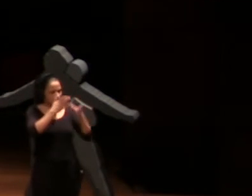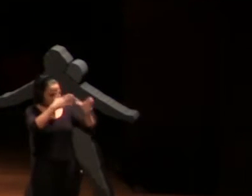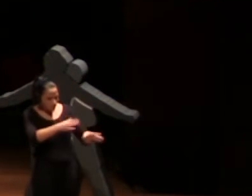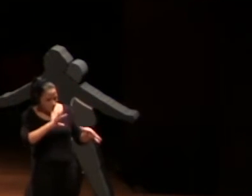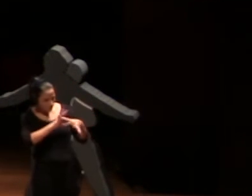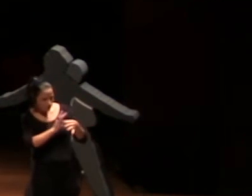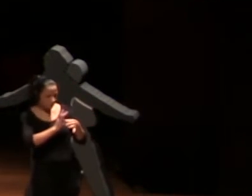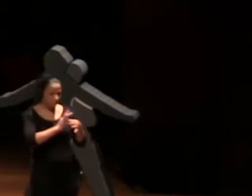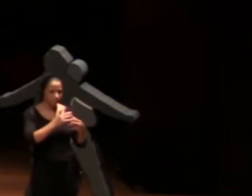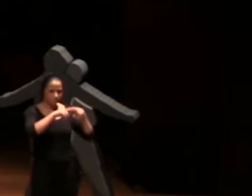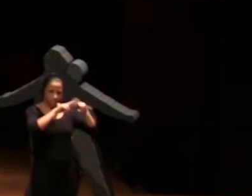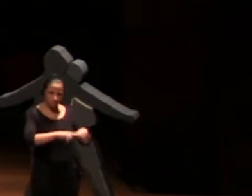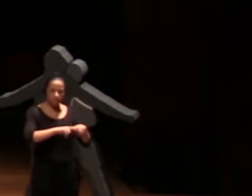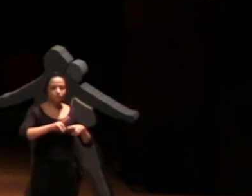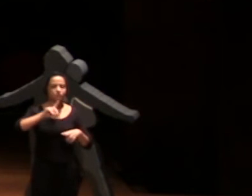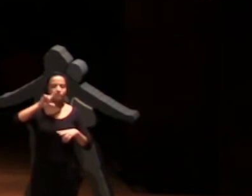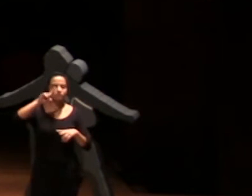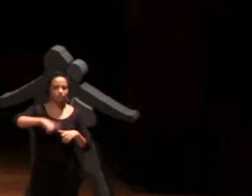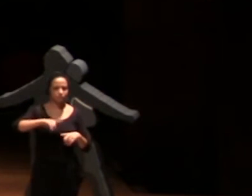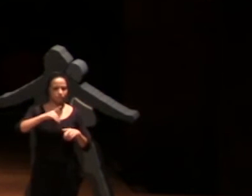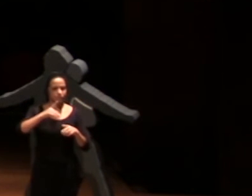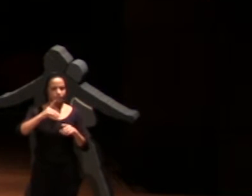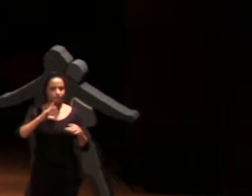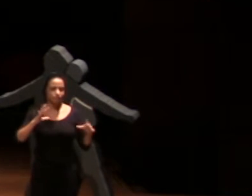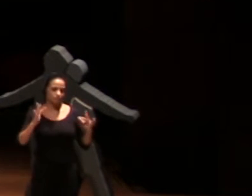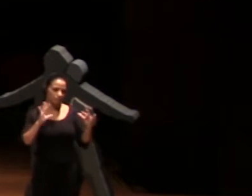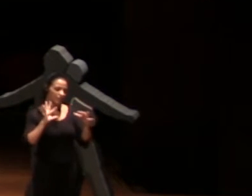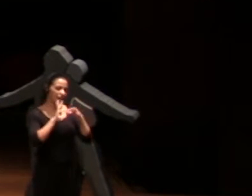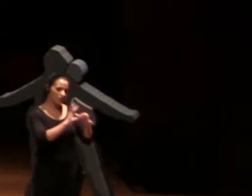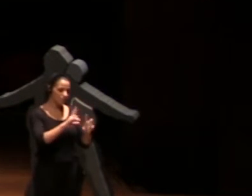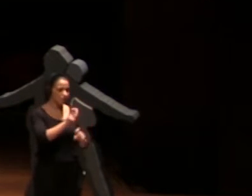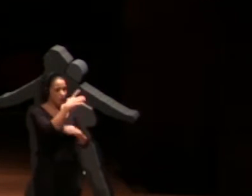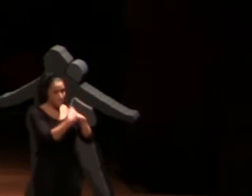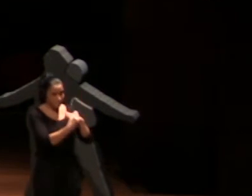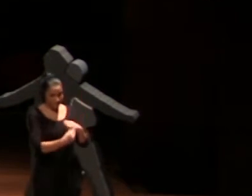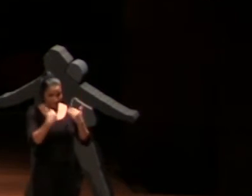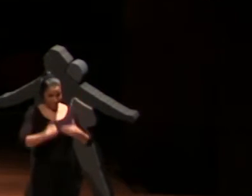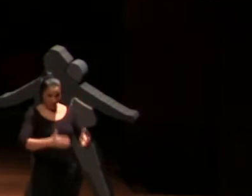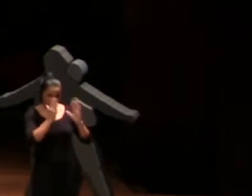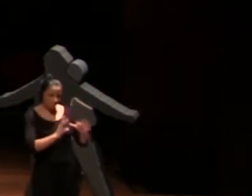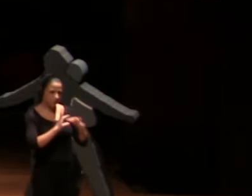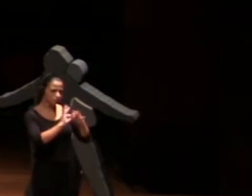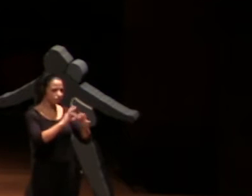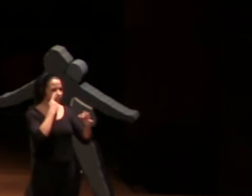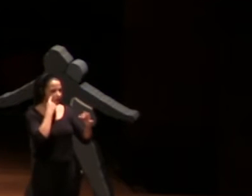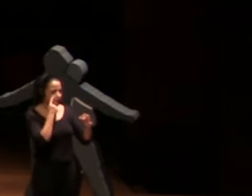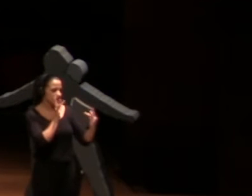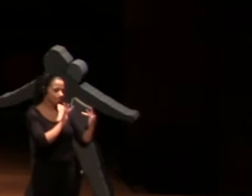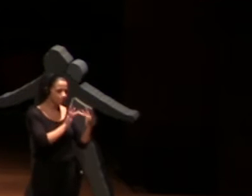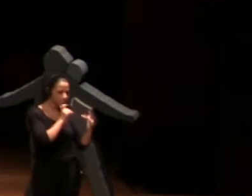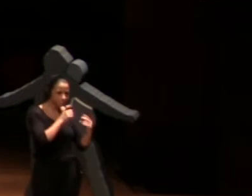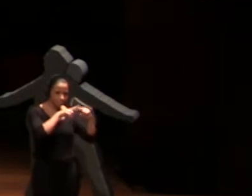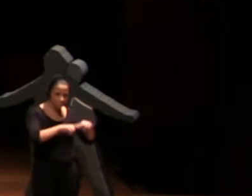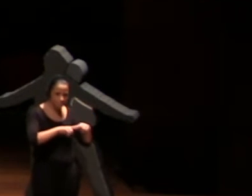¿no?, y que ponga la relación entre el paciente y el fisio en el centro de la ecuación. No